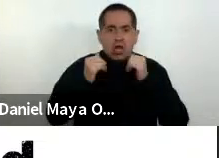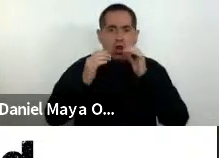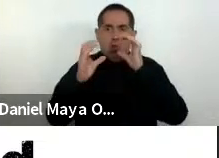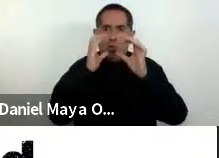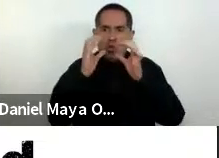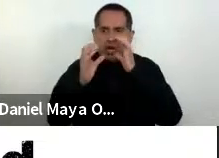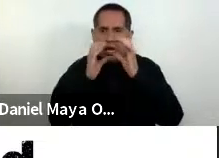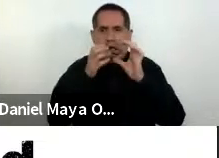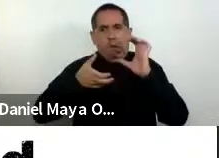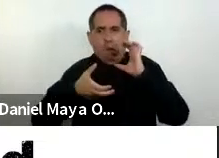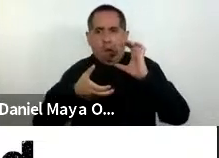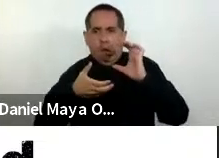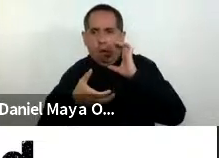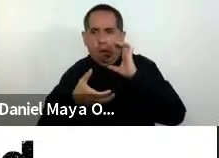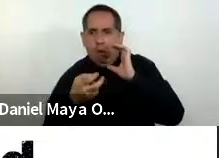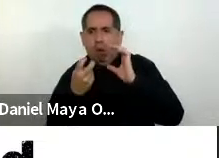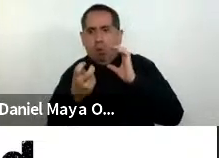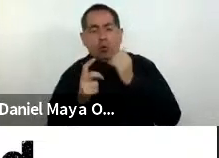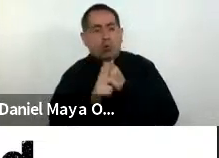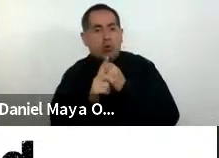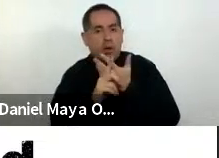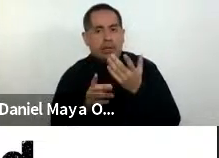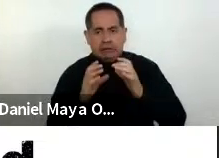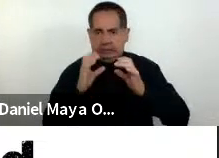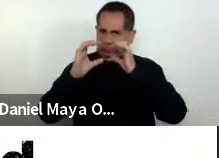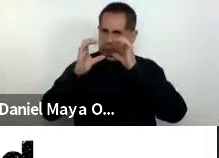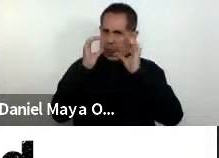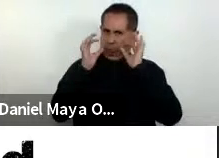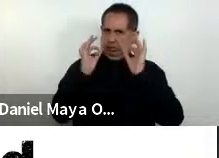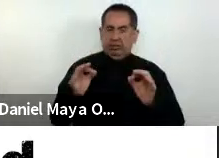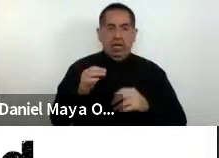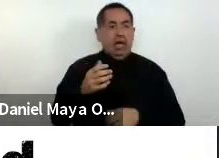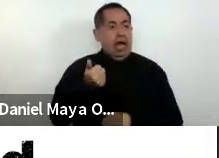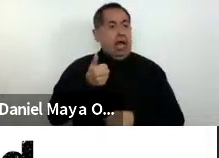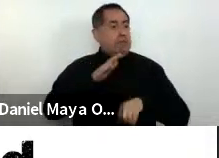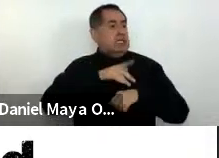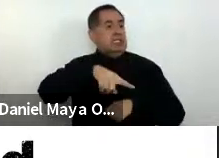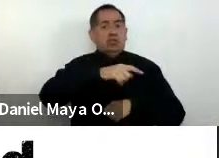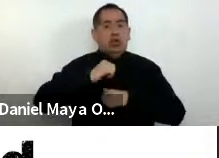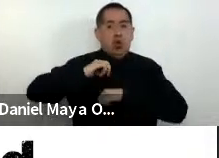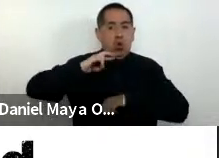comunicación. Asimismo, habla de que las instituciones de administración y impartición de